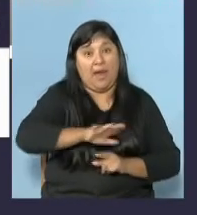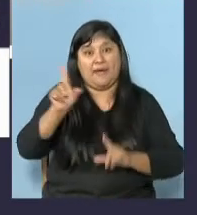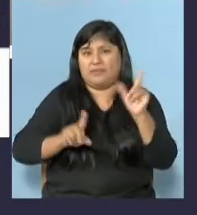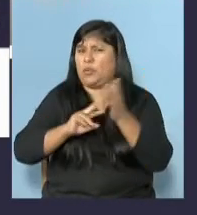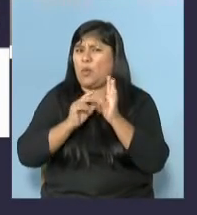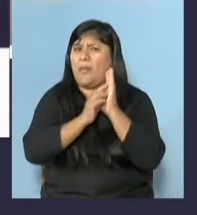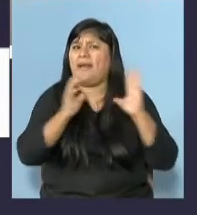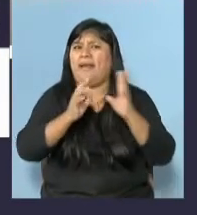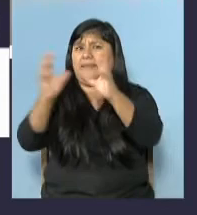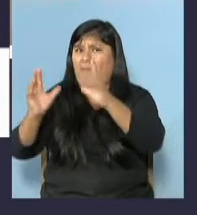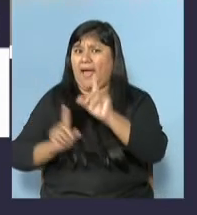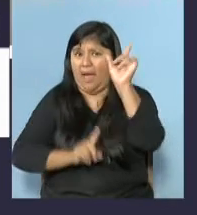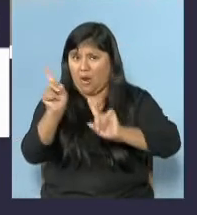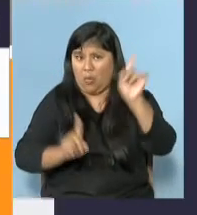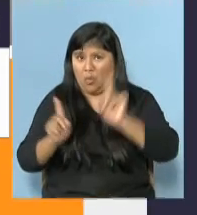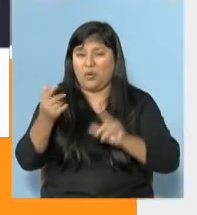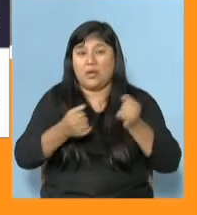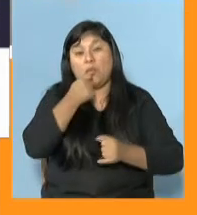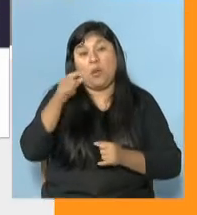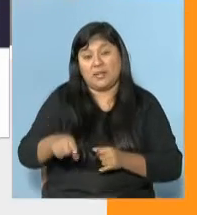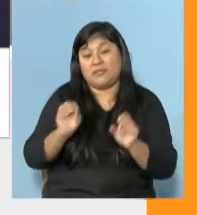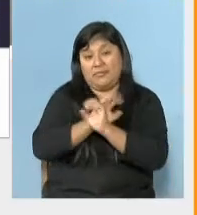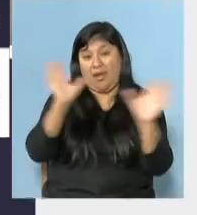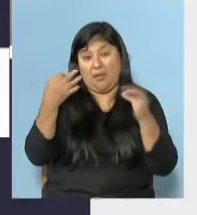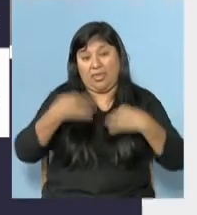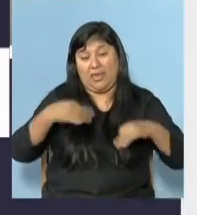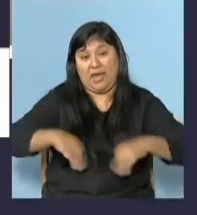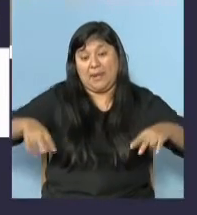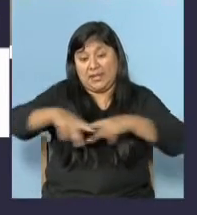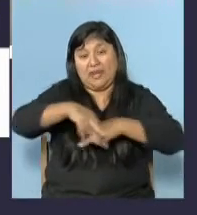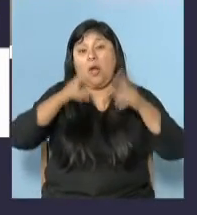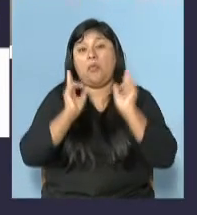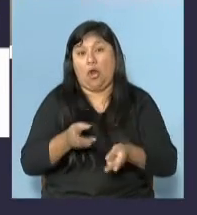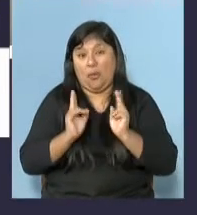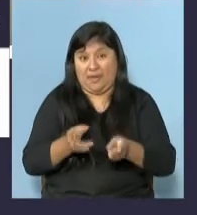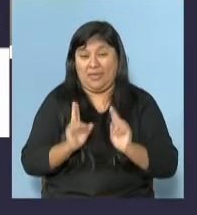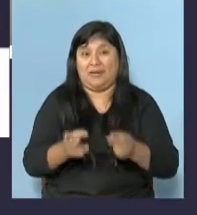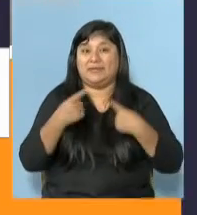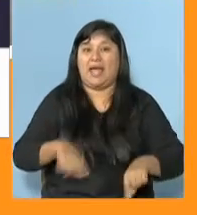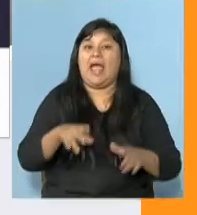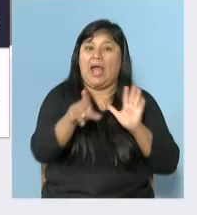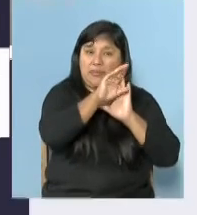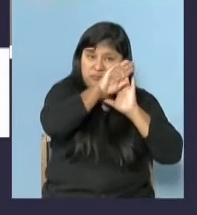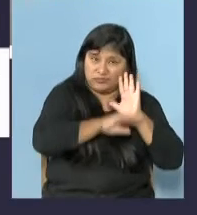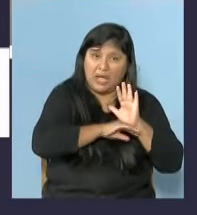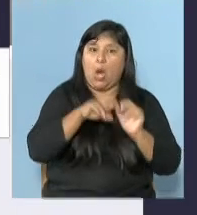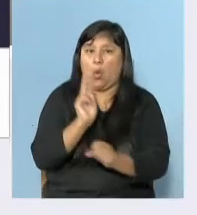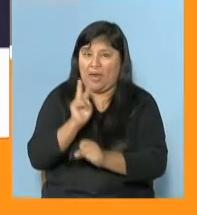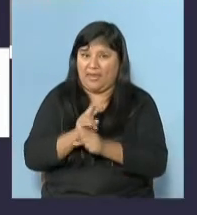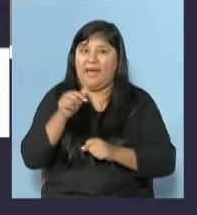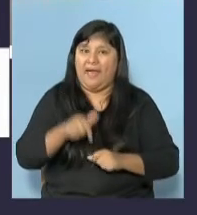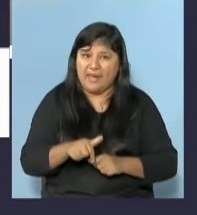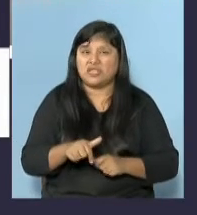que claramente las restricciones a la circulación y las medidas de cuidado son las que impiden que el sistema de salud